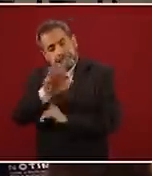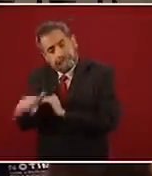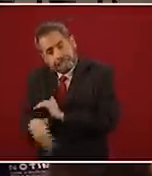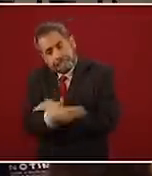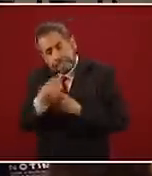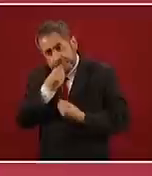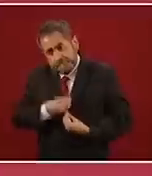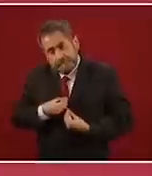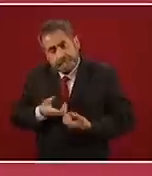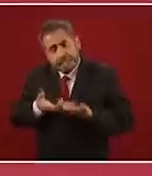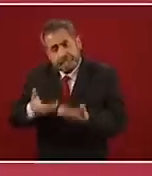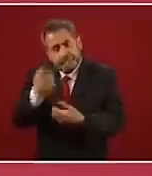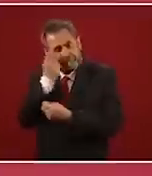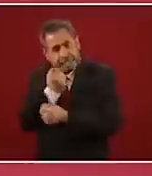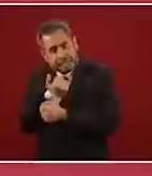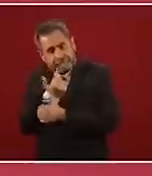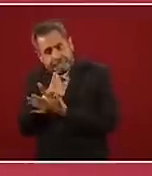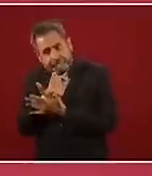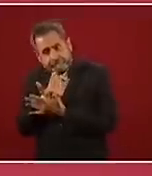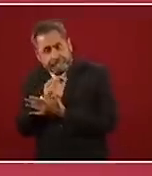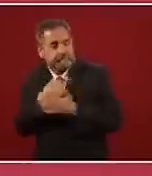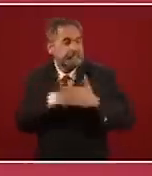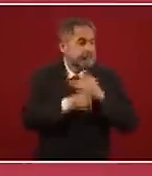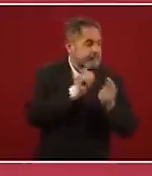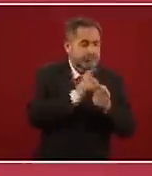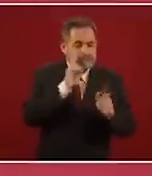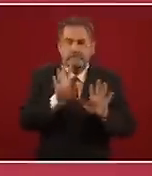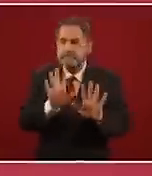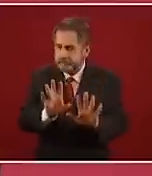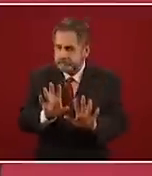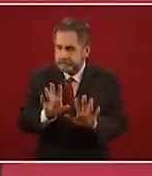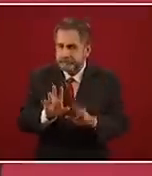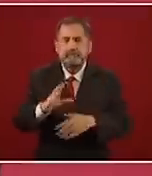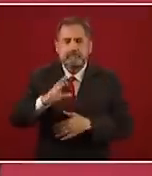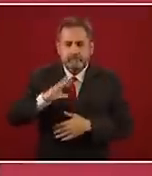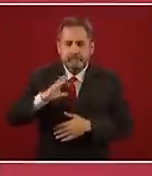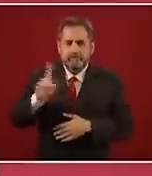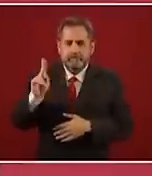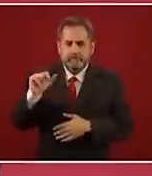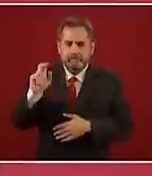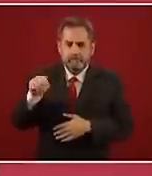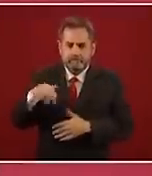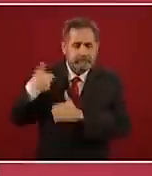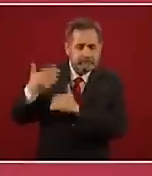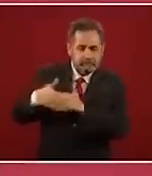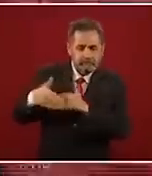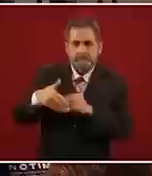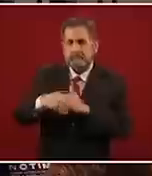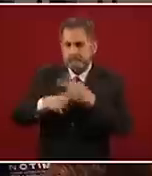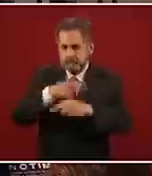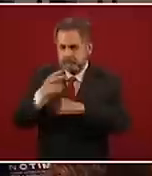la calle, que no tienen dónde alojarse. Sí hay un plan para eso, quiero